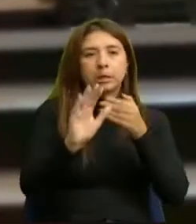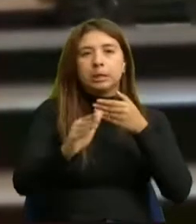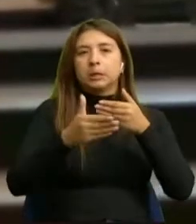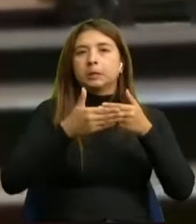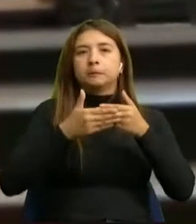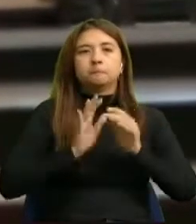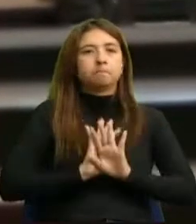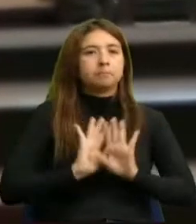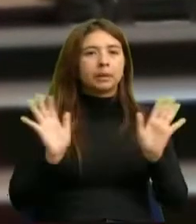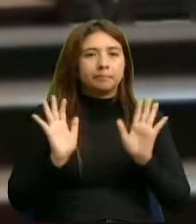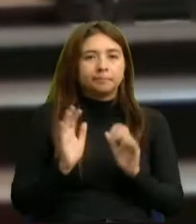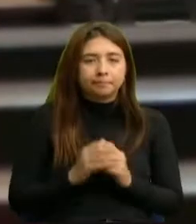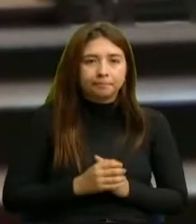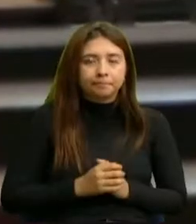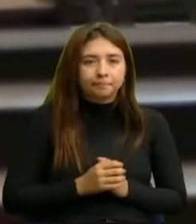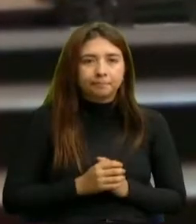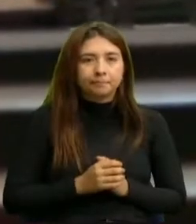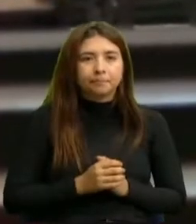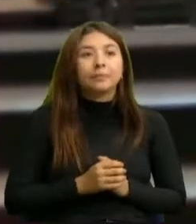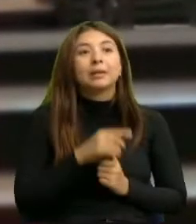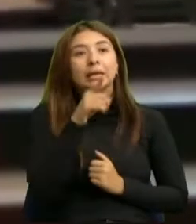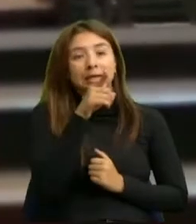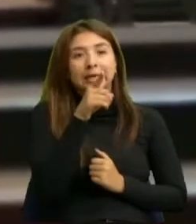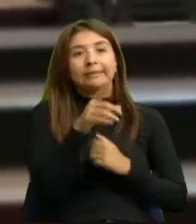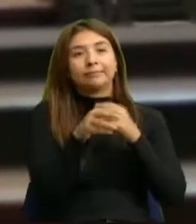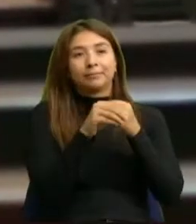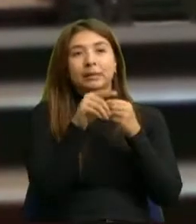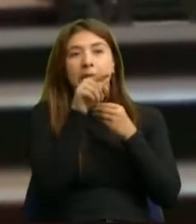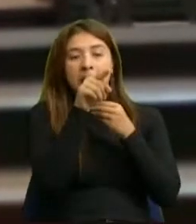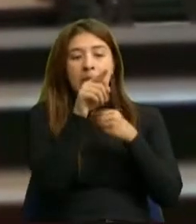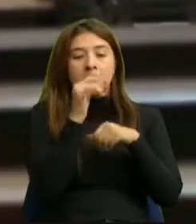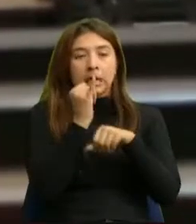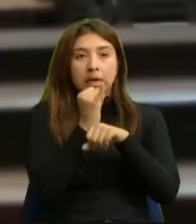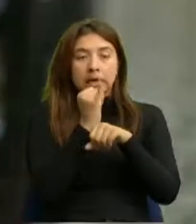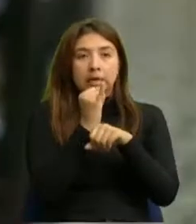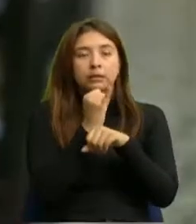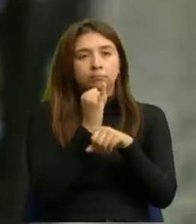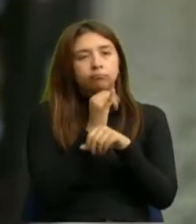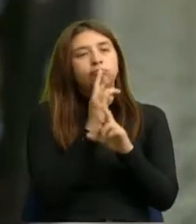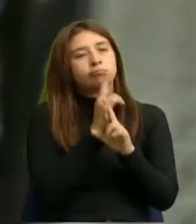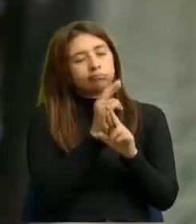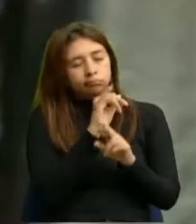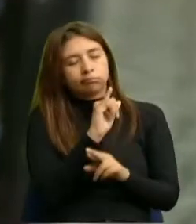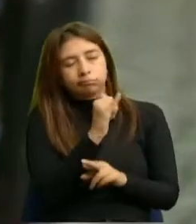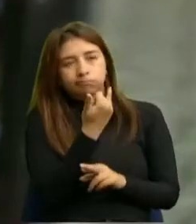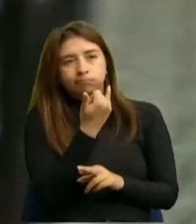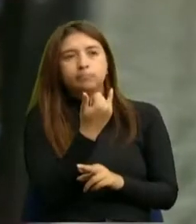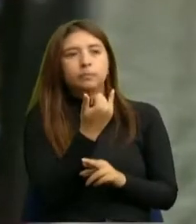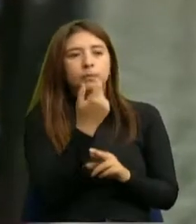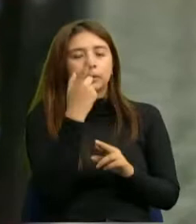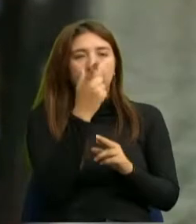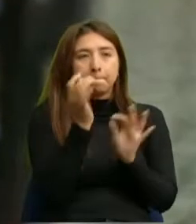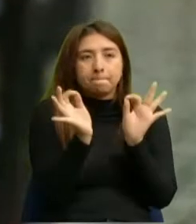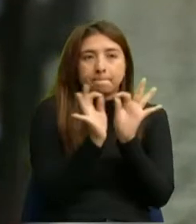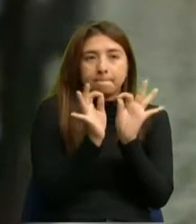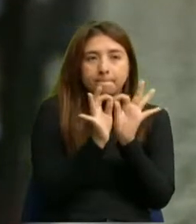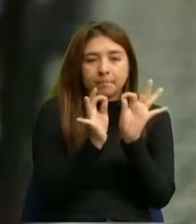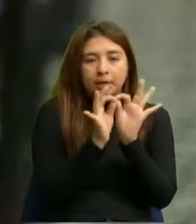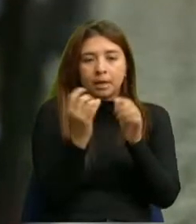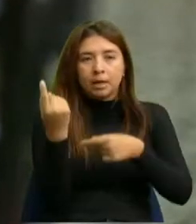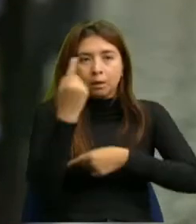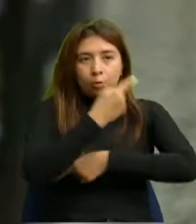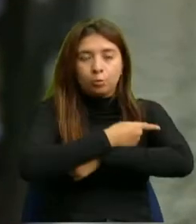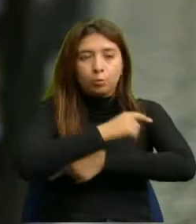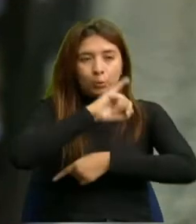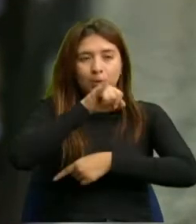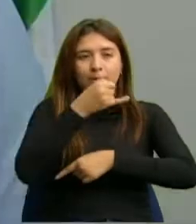importante también comentarles que la diócesis habilitó a las capillas para que también hagan la Santa Misa ese día de Jueves